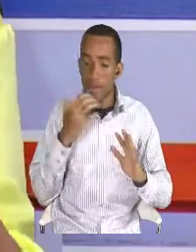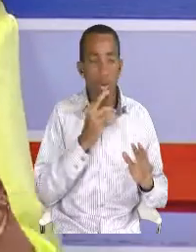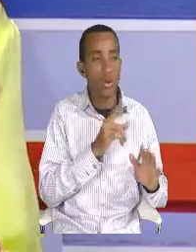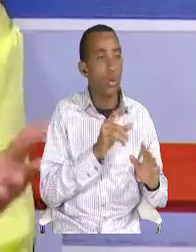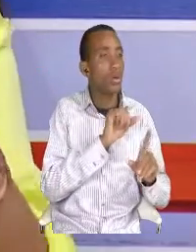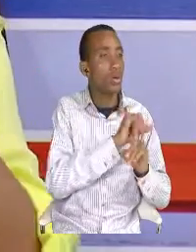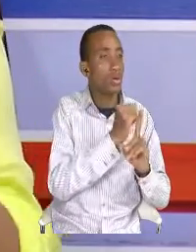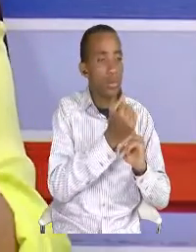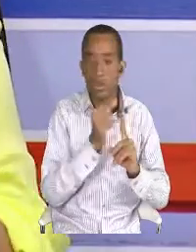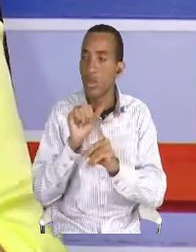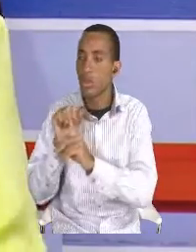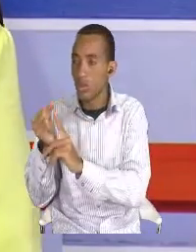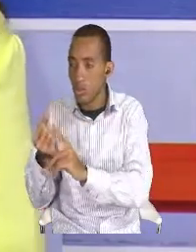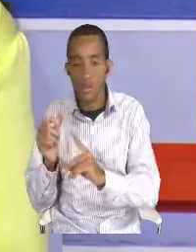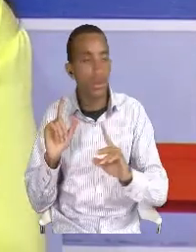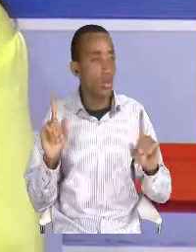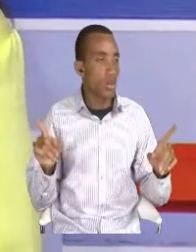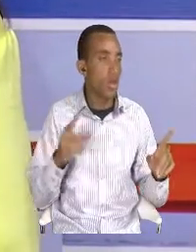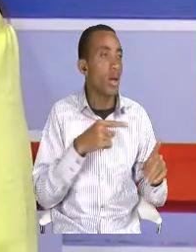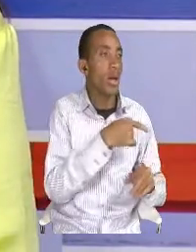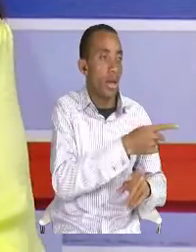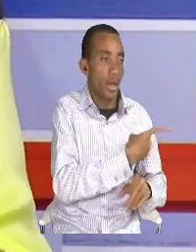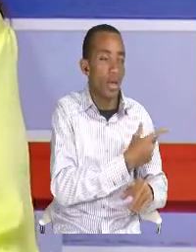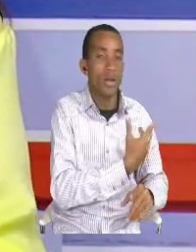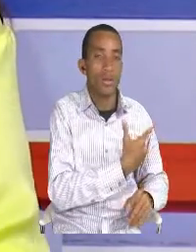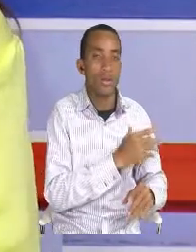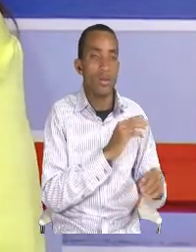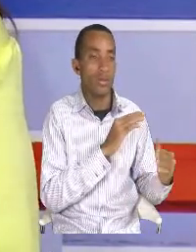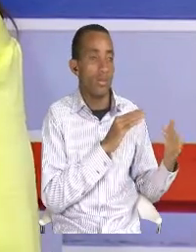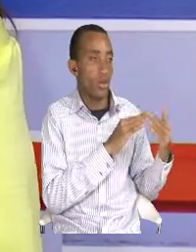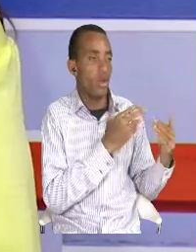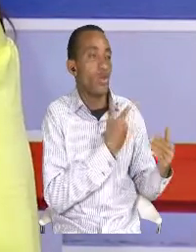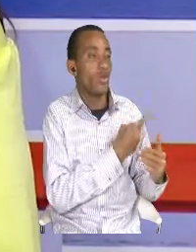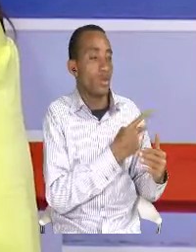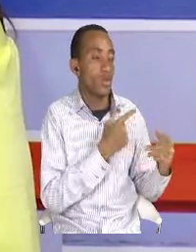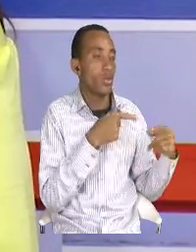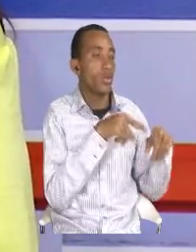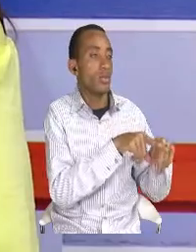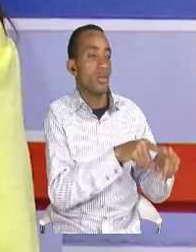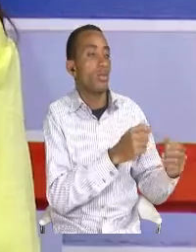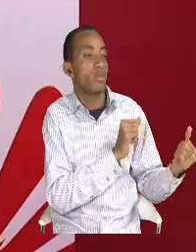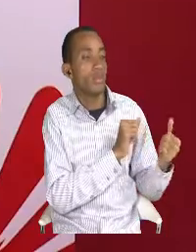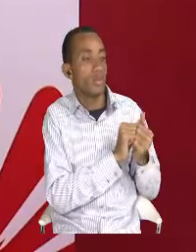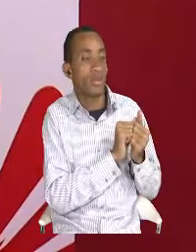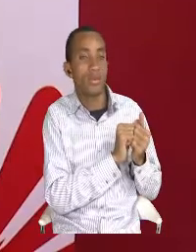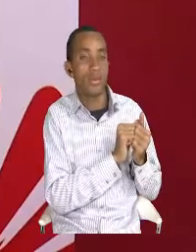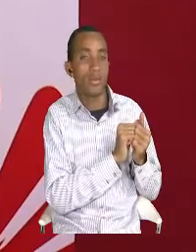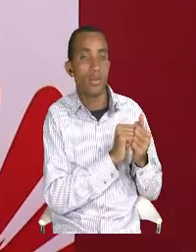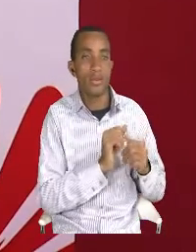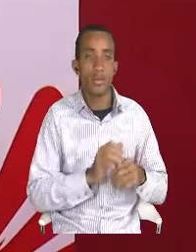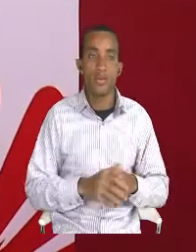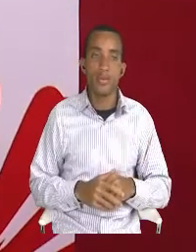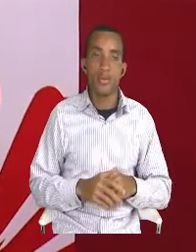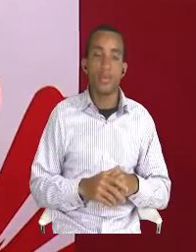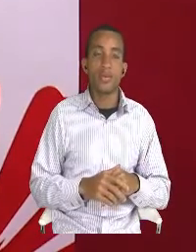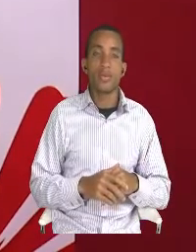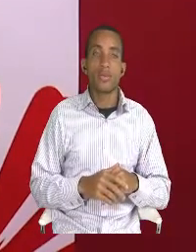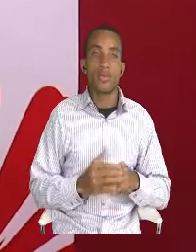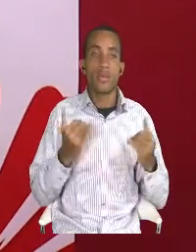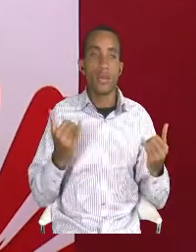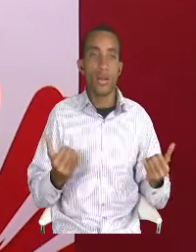bien hace parte de la sociedad patrimonial que él tiene con ella como compañera permanente. Bueno, y así de esta forma nosotros hemos llegado